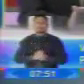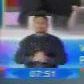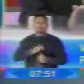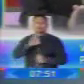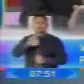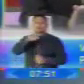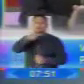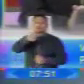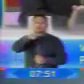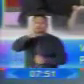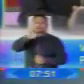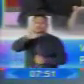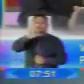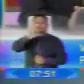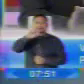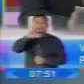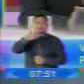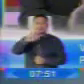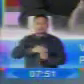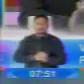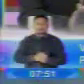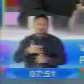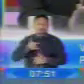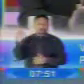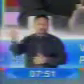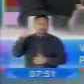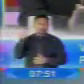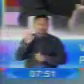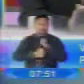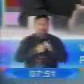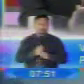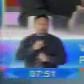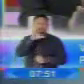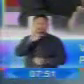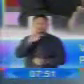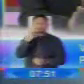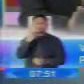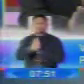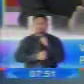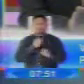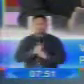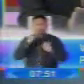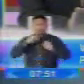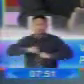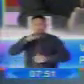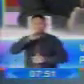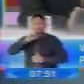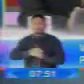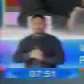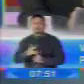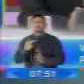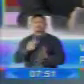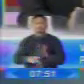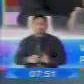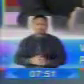Frecia Saavedra, esta popular cantante que tiene cerca de 72 años dándonos su arte. ¿Qué pasó con